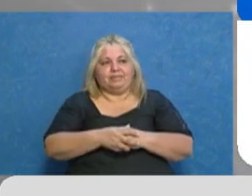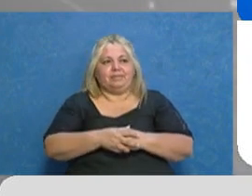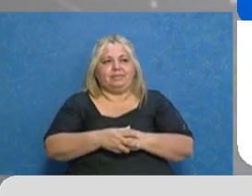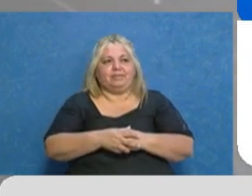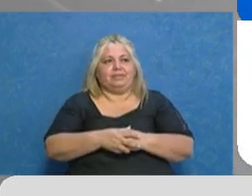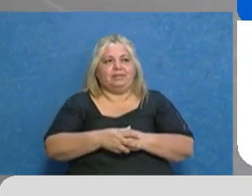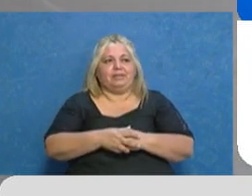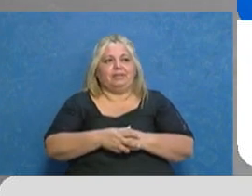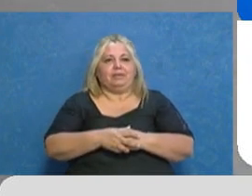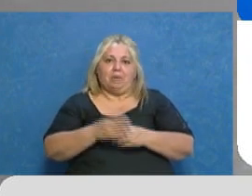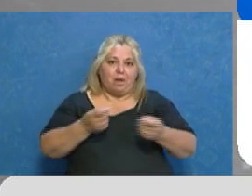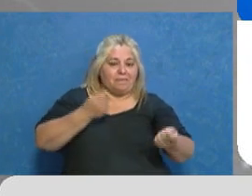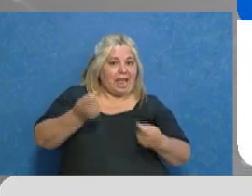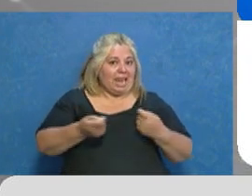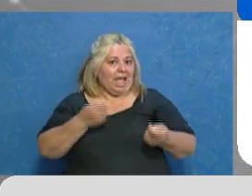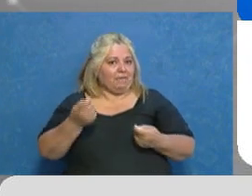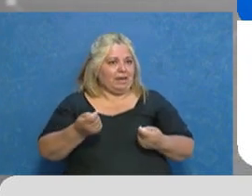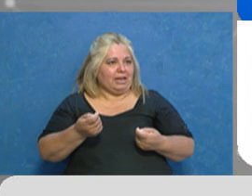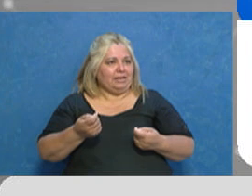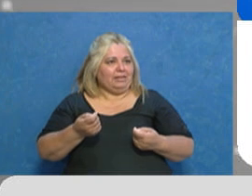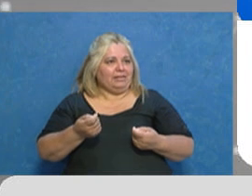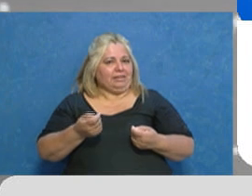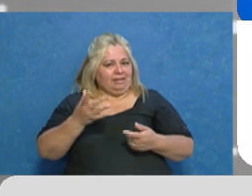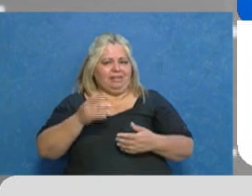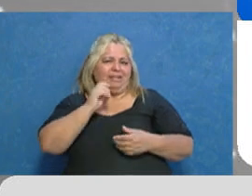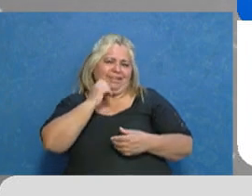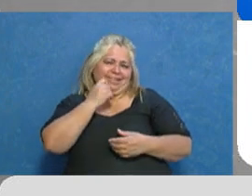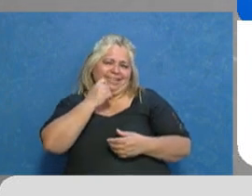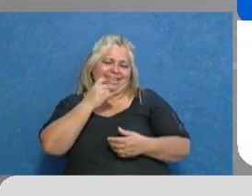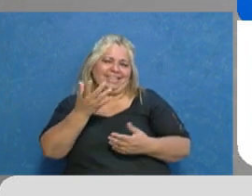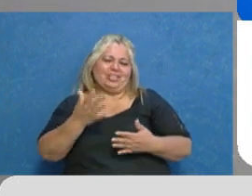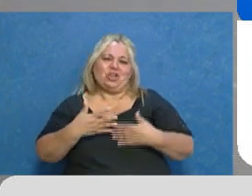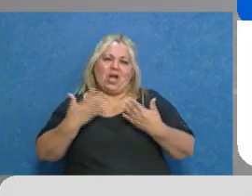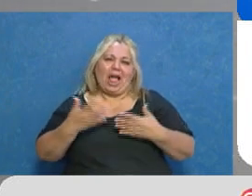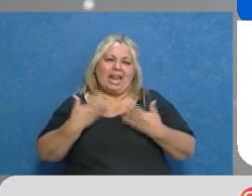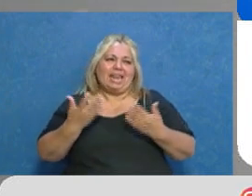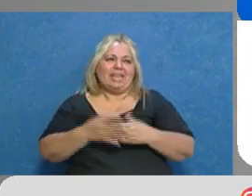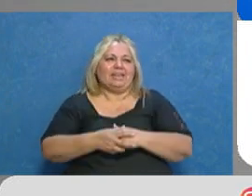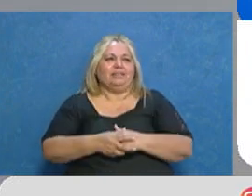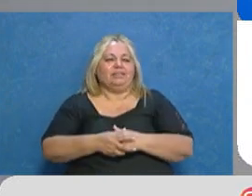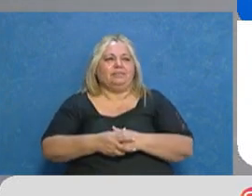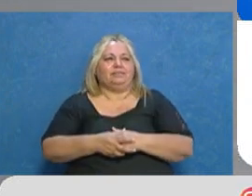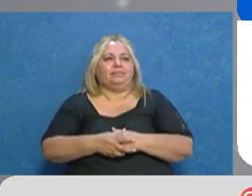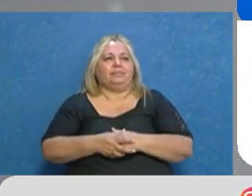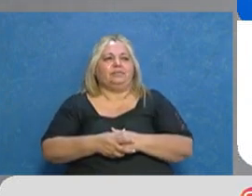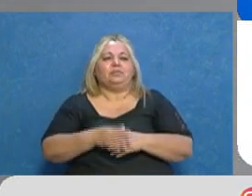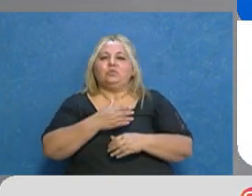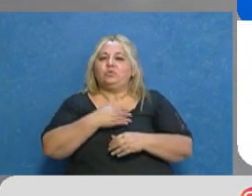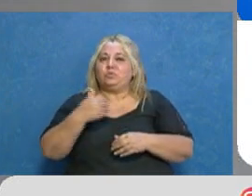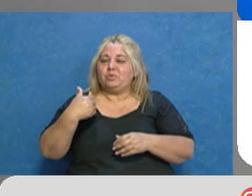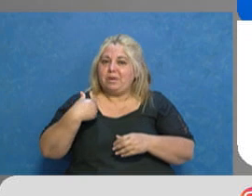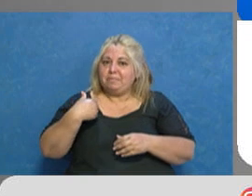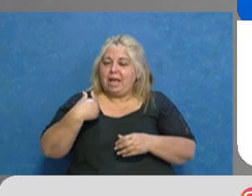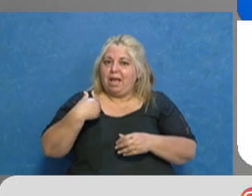La madre le dice, bueno, bailá, bueno, es muy lindo, es muy, muy alegre. Y su mamá, Analia, es una